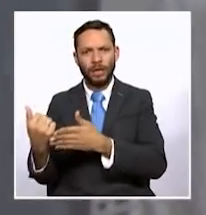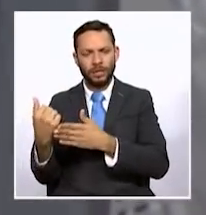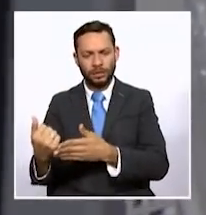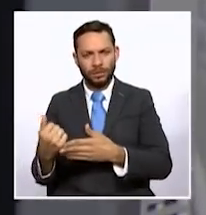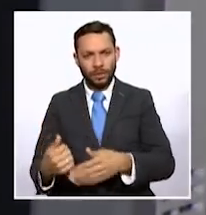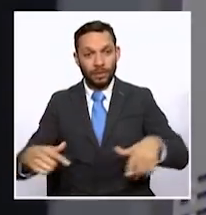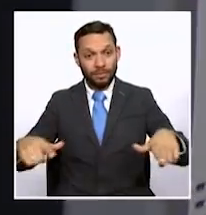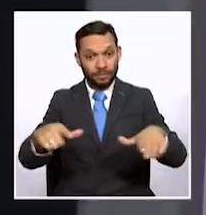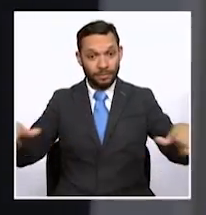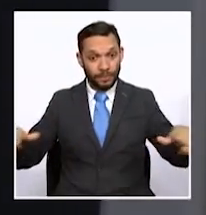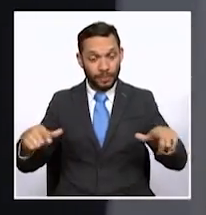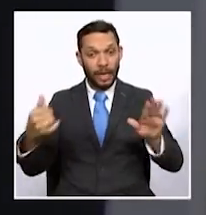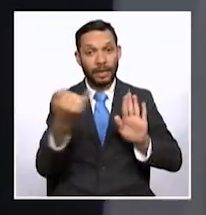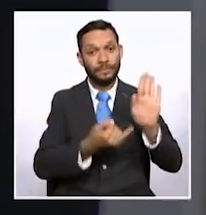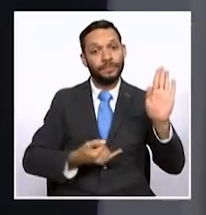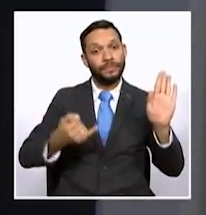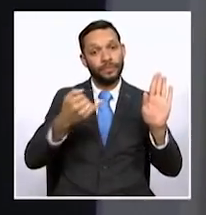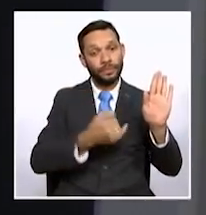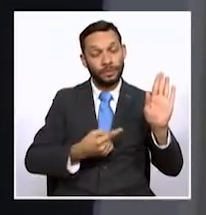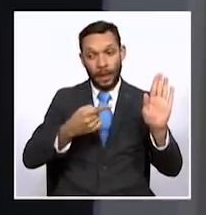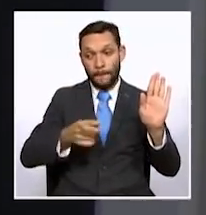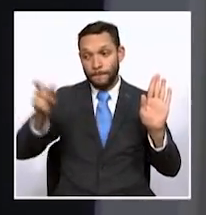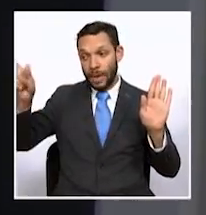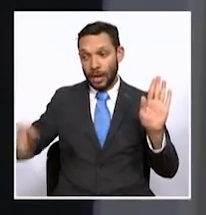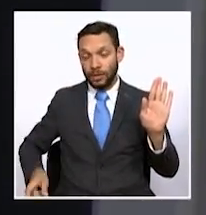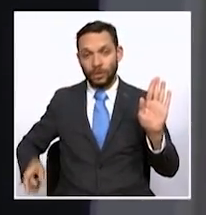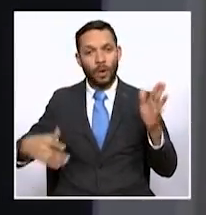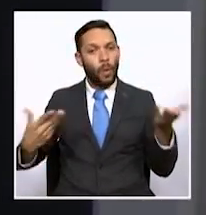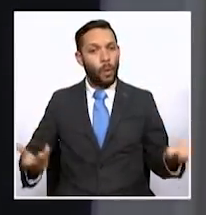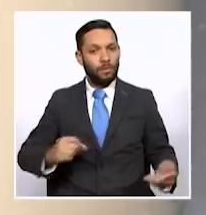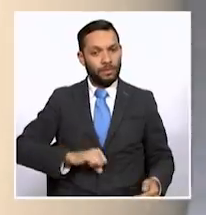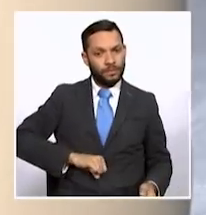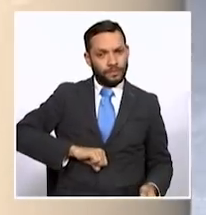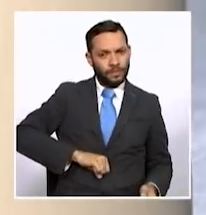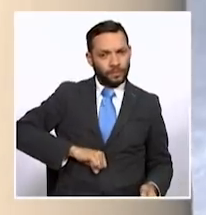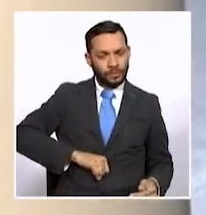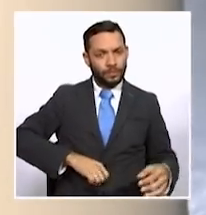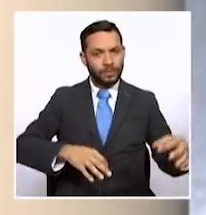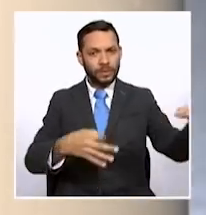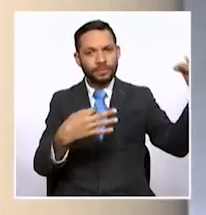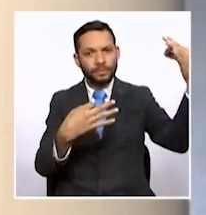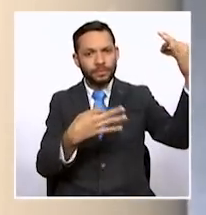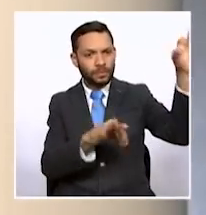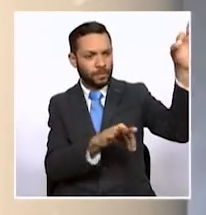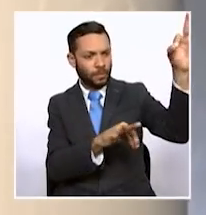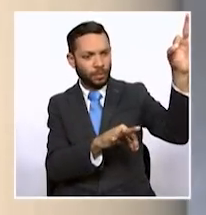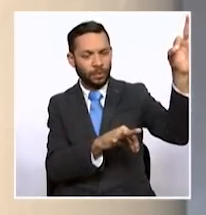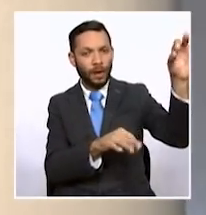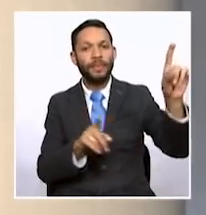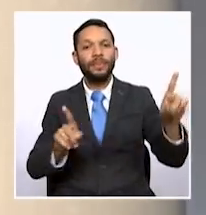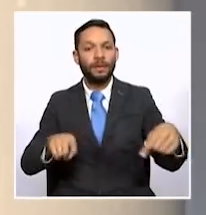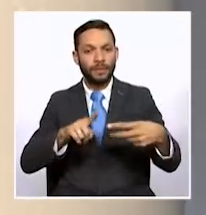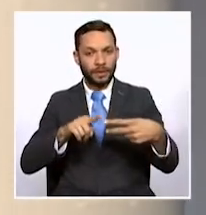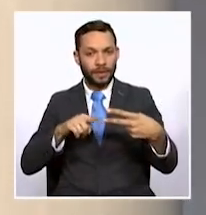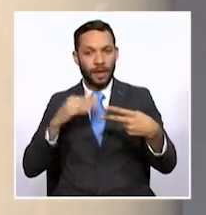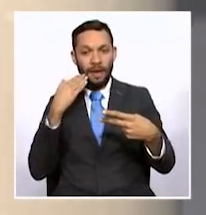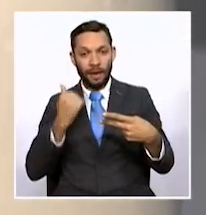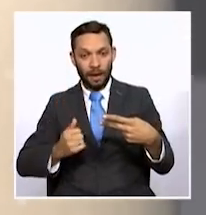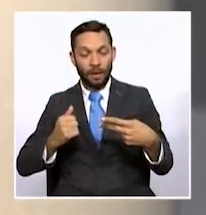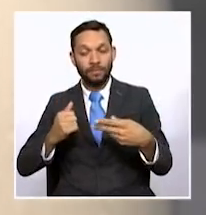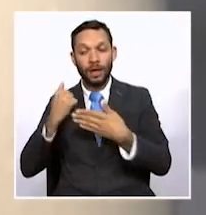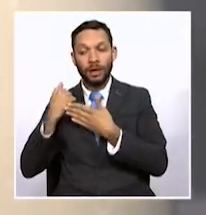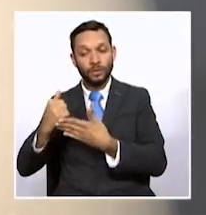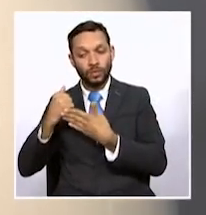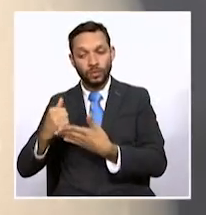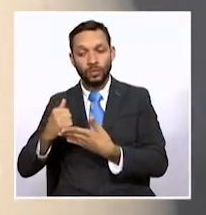los profesionales en el Día para tu Salud con la ecografía de cuello genitales, como lo hace la ginecóloga oncóloga con todo el programa de